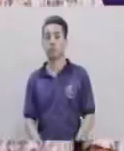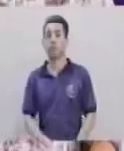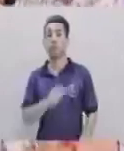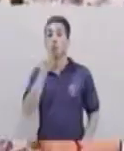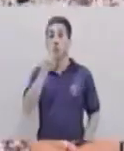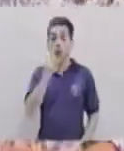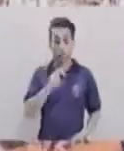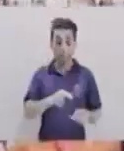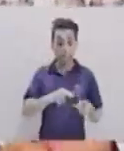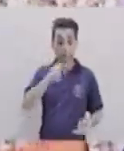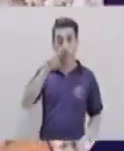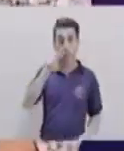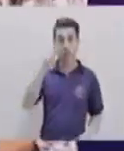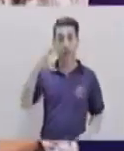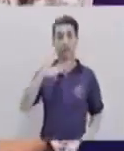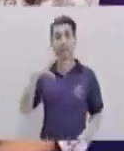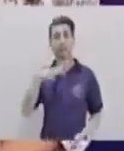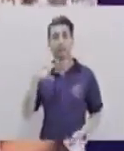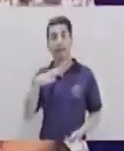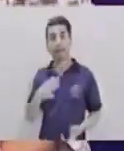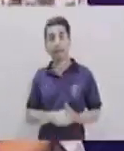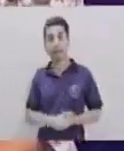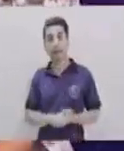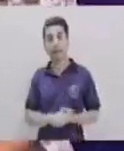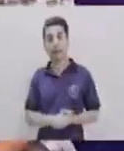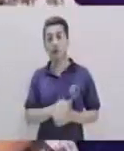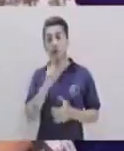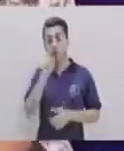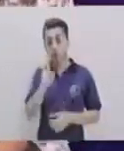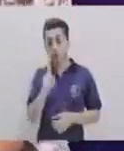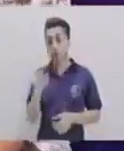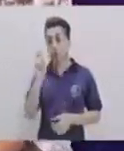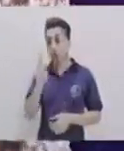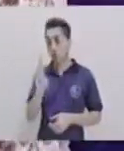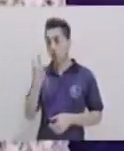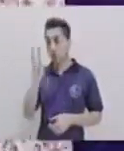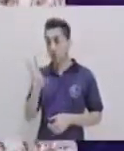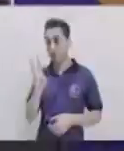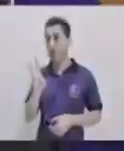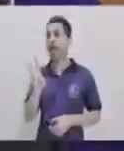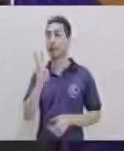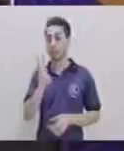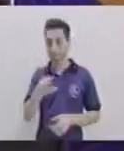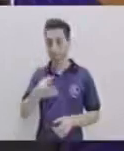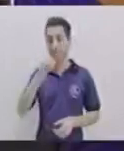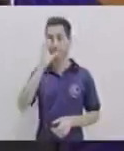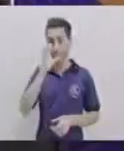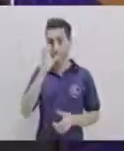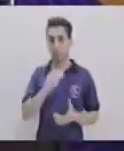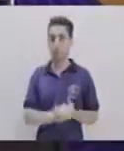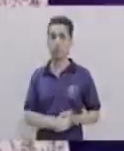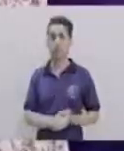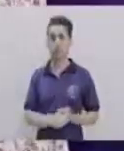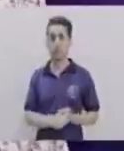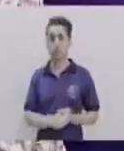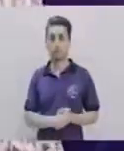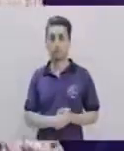Una botella tiene 1, 2, 3, 3